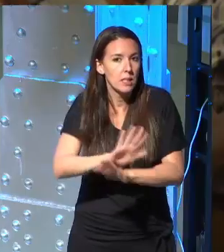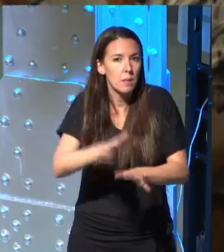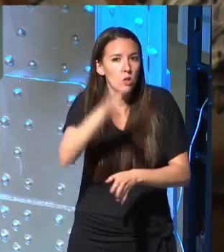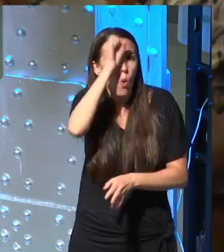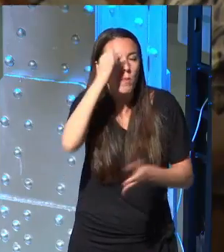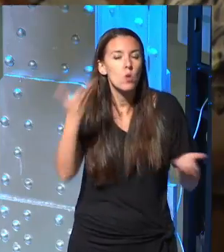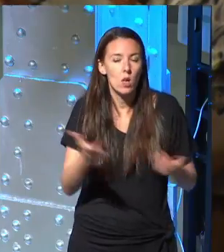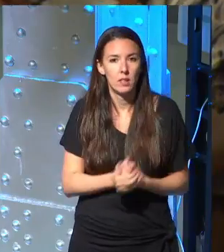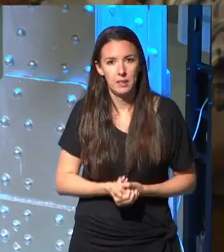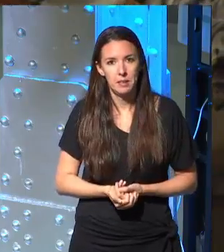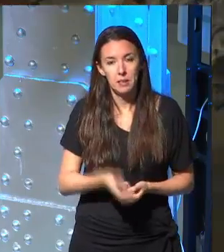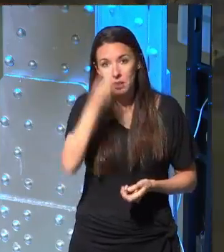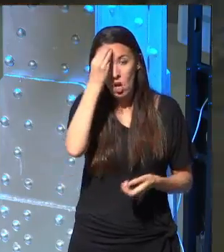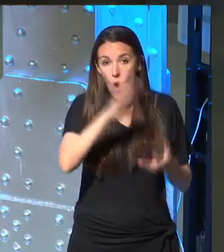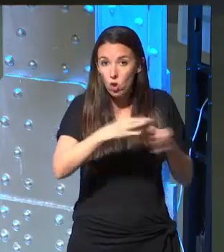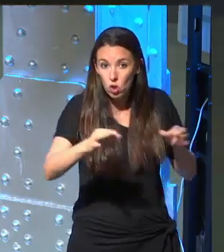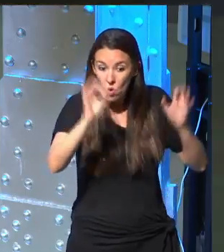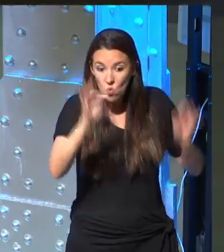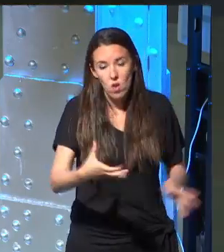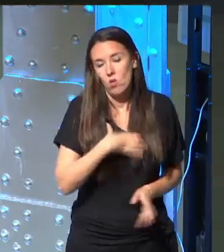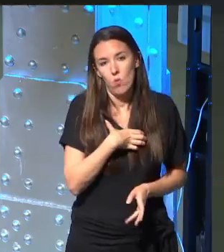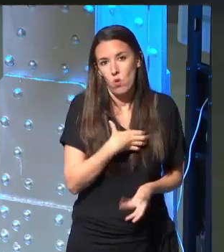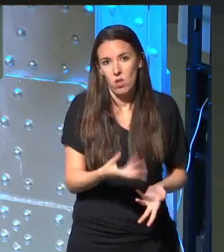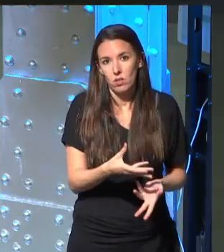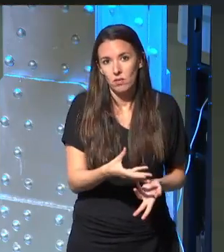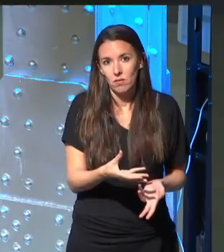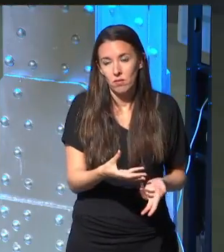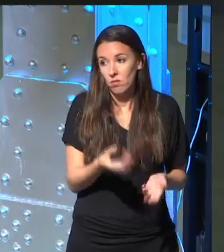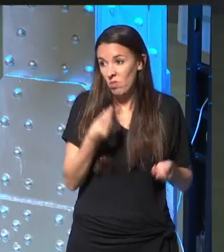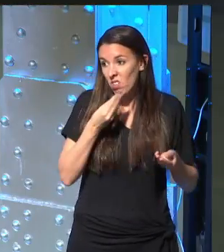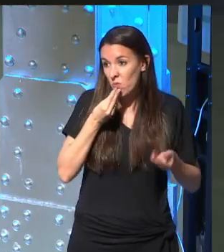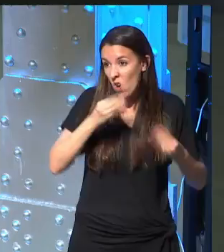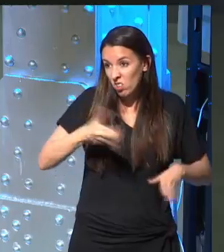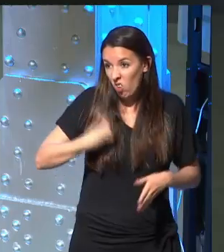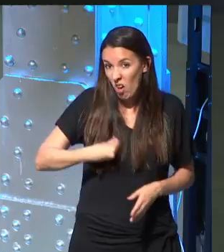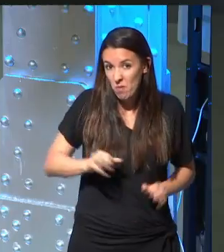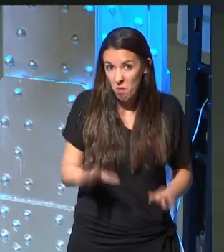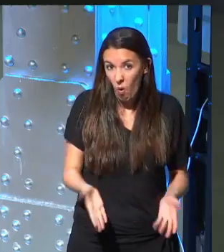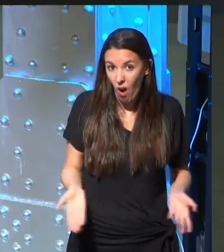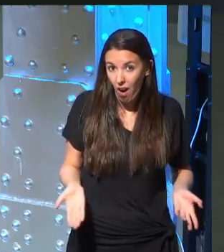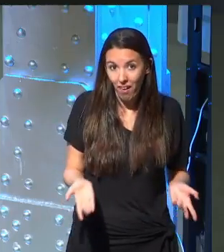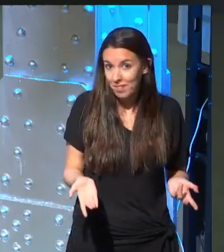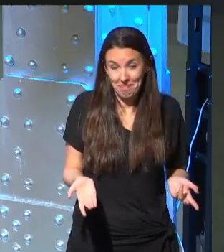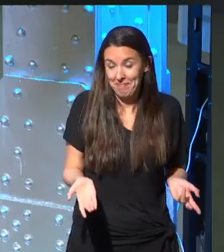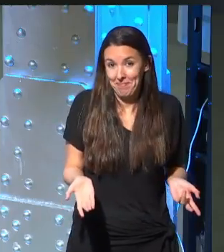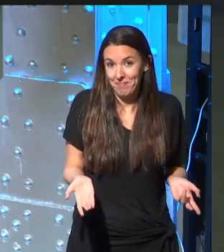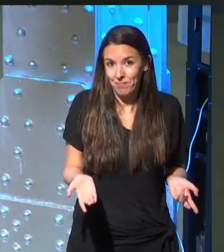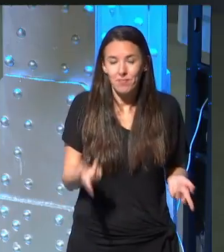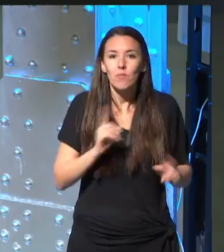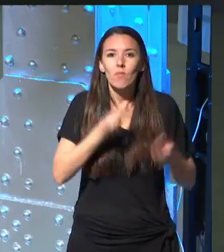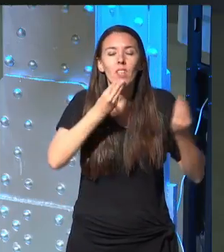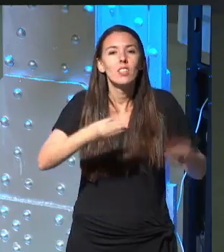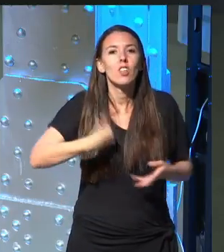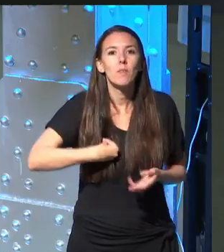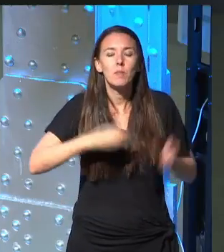ves? A ver, yo creo que si hago otro hilo no puedo hacerlo igual. No, porque hombre, es, como cuente la misma historia. Sí, no, pero no la misma historia, sino